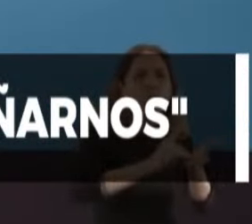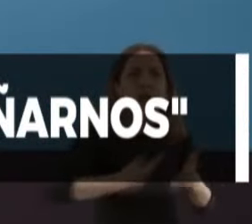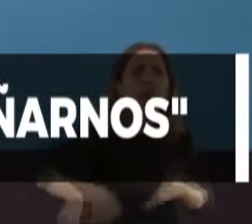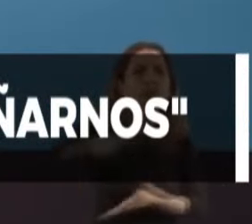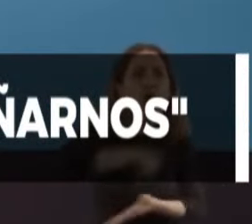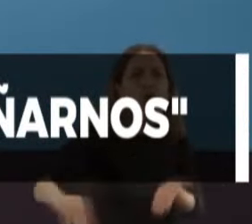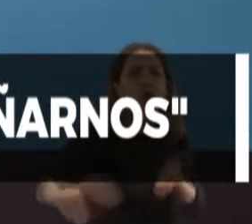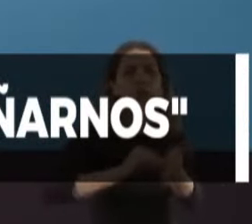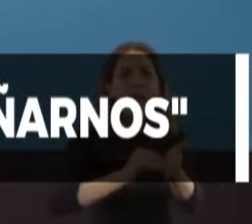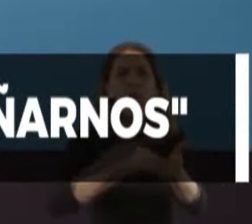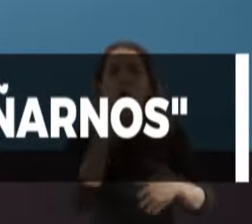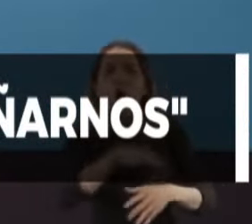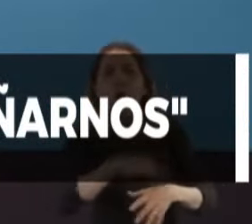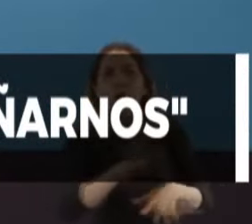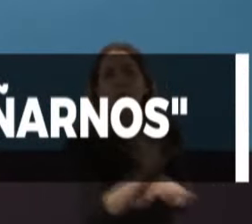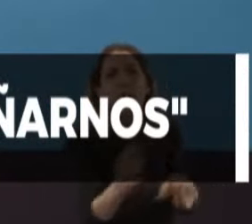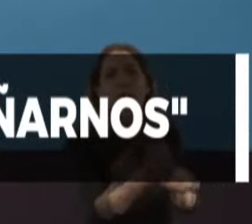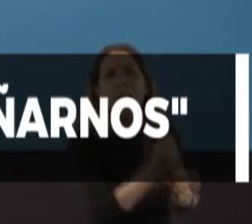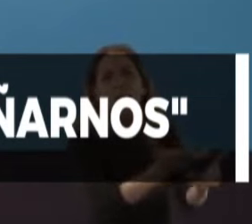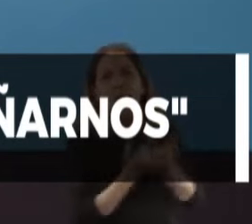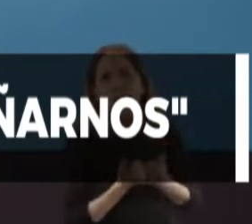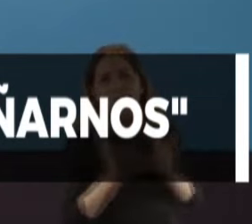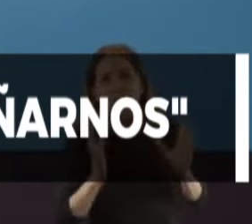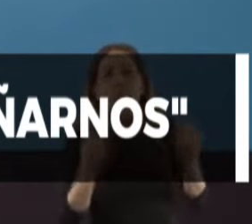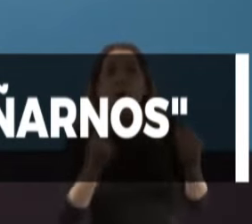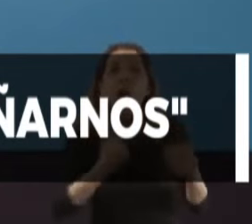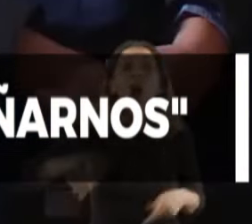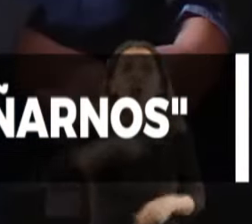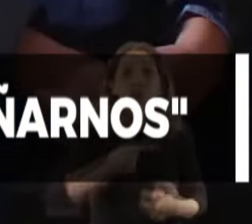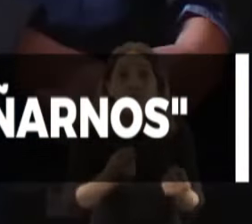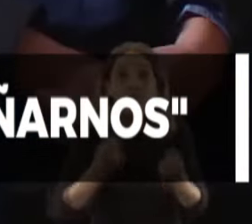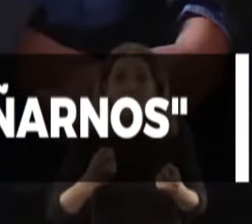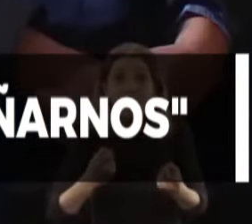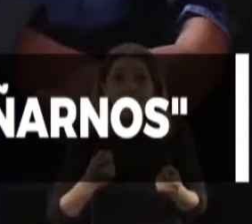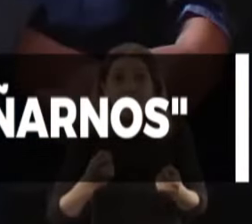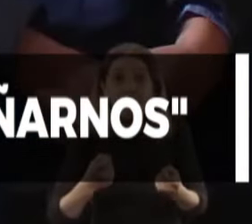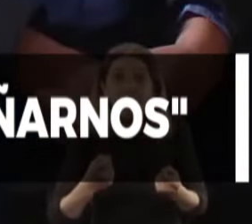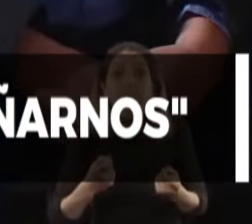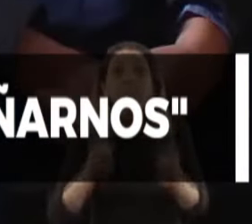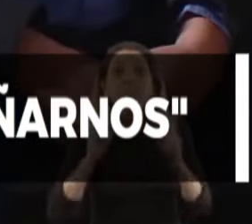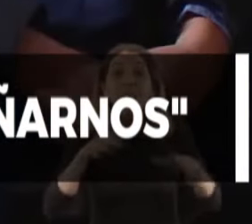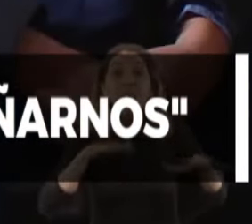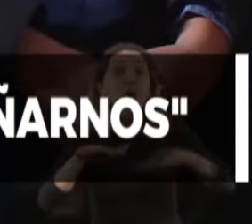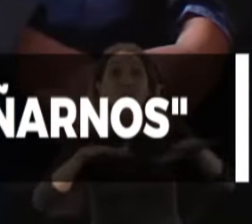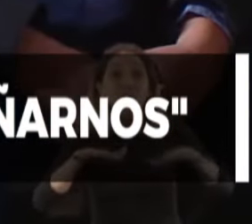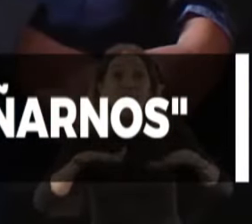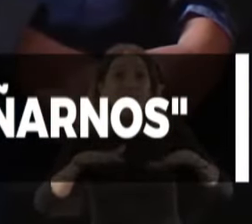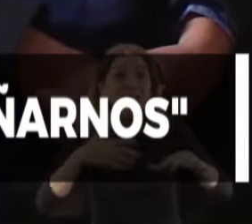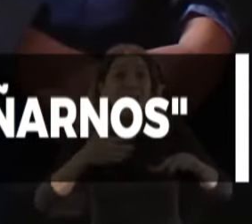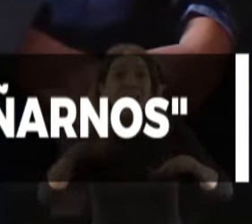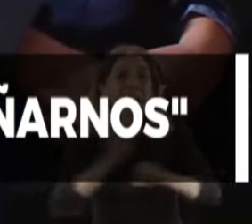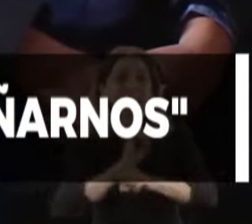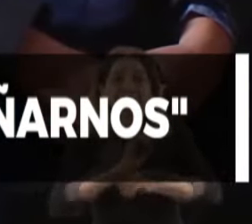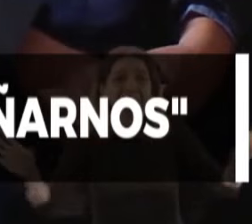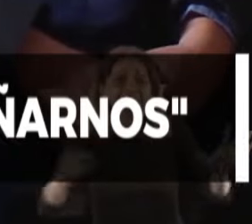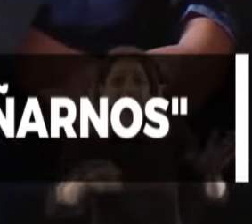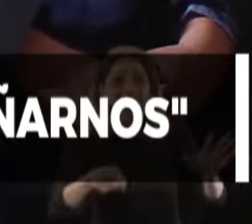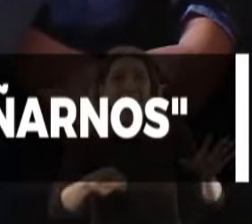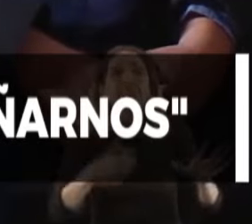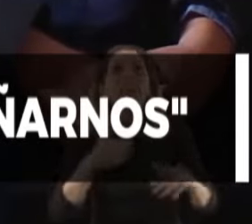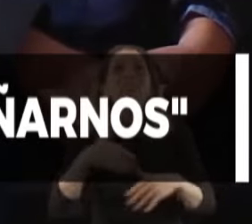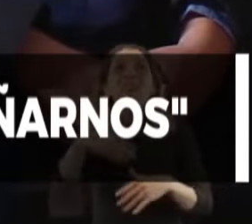los senadores. Porque lo que necesitamos es que en una situación tan ingrata que ni siquiera sabemos